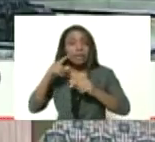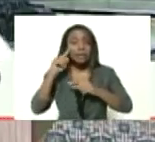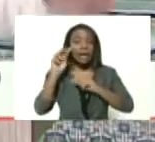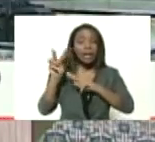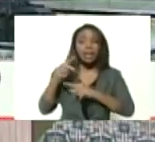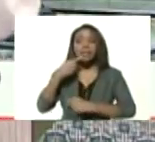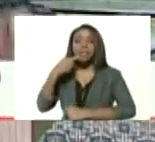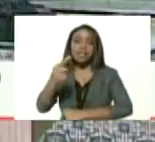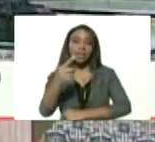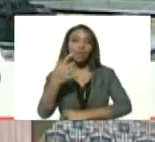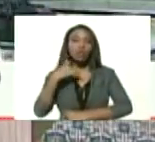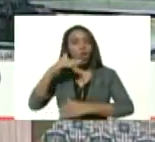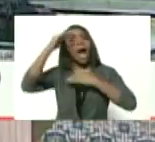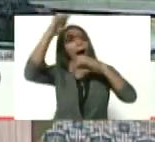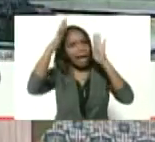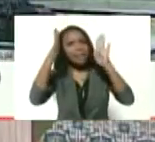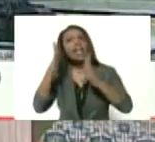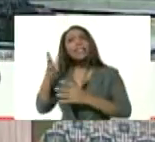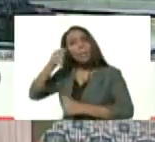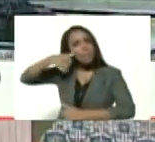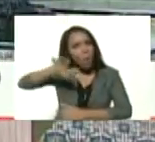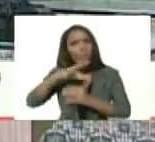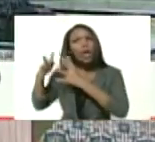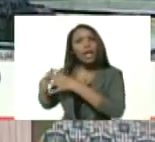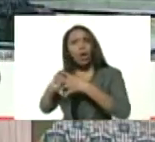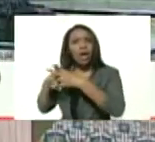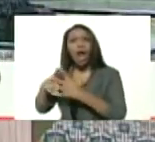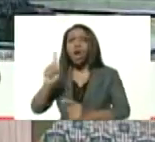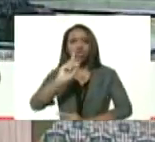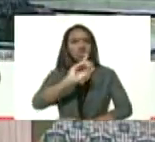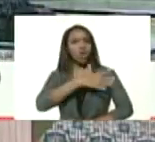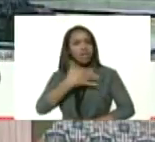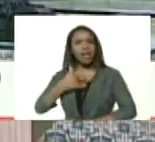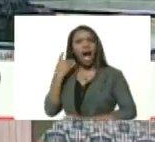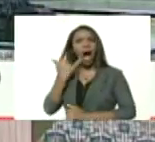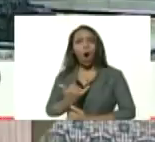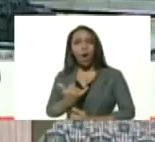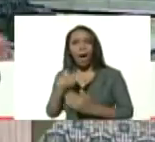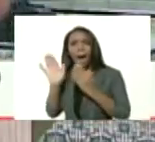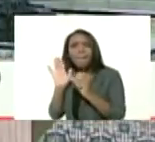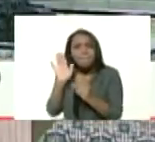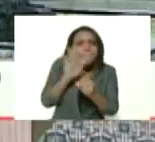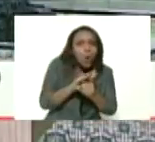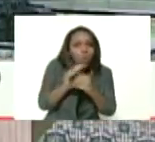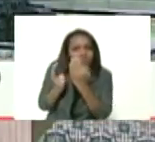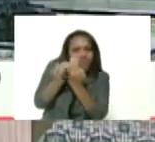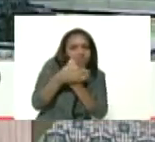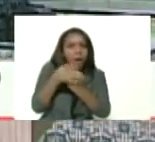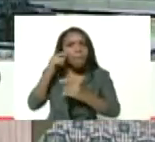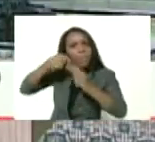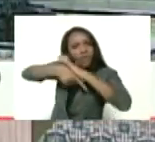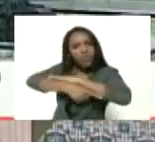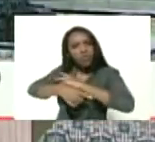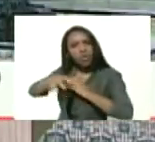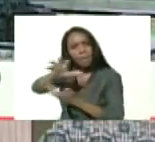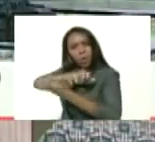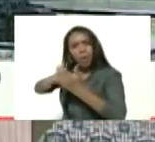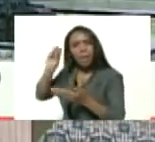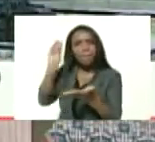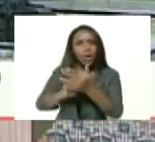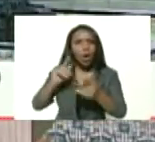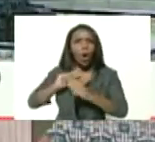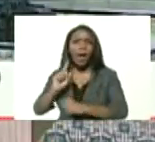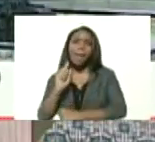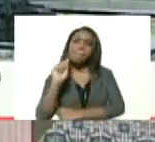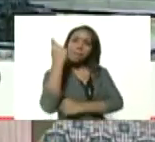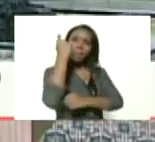decimos, atiendan al pueblo de los Estados Unidos, no quieran ahora enmascarar la profunda crisis que lo coloca hoy como el primer